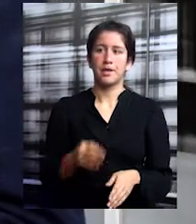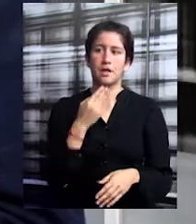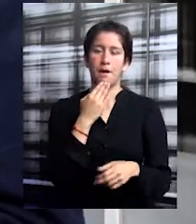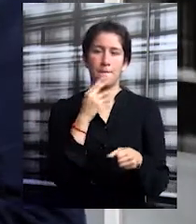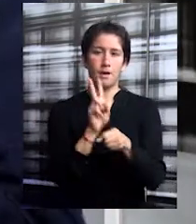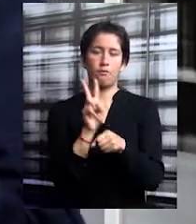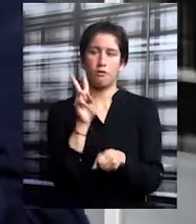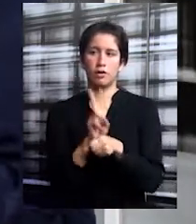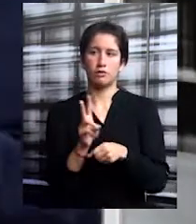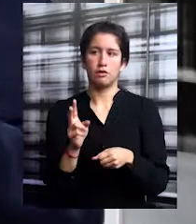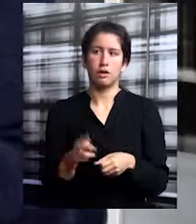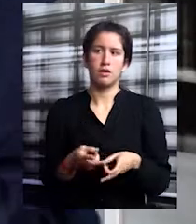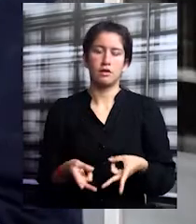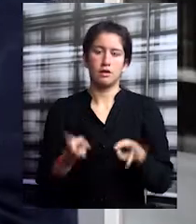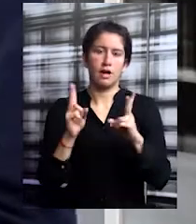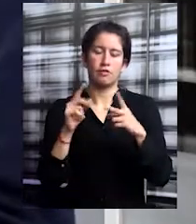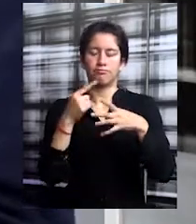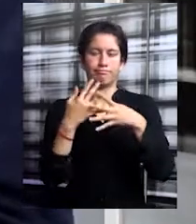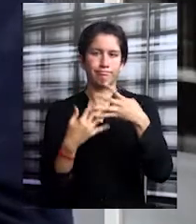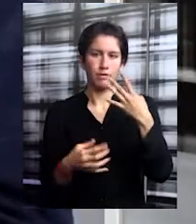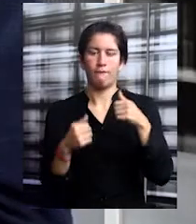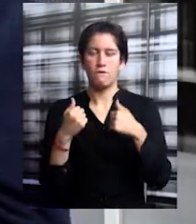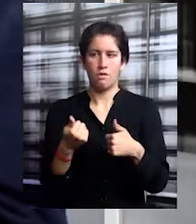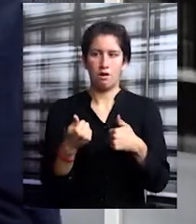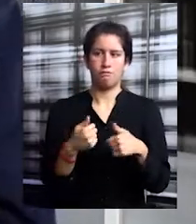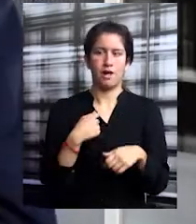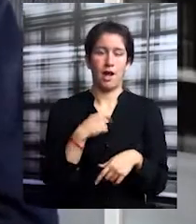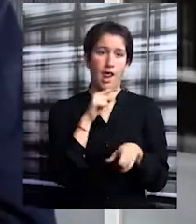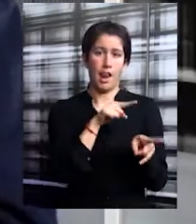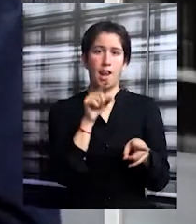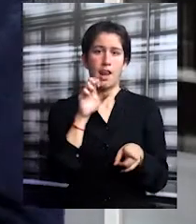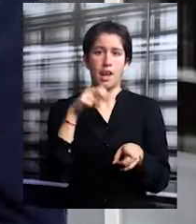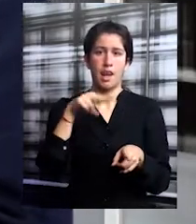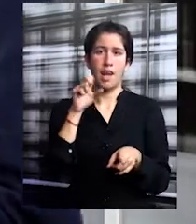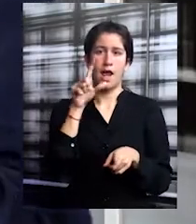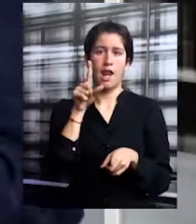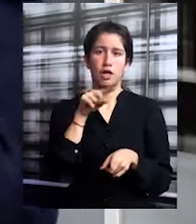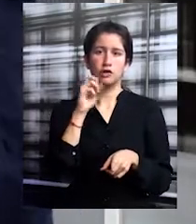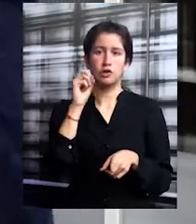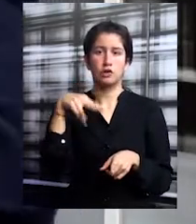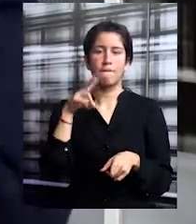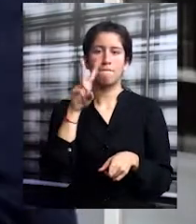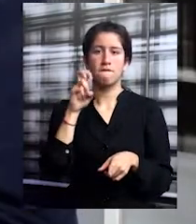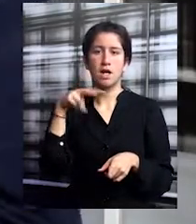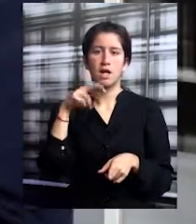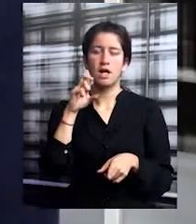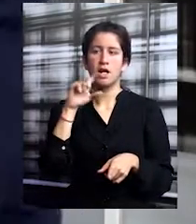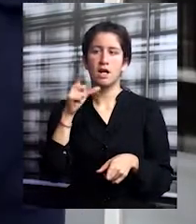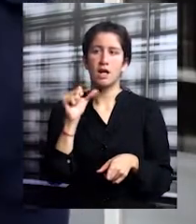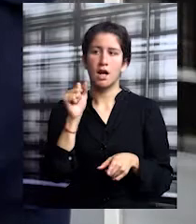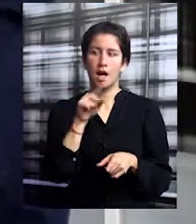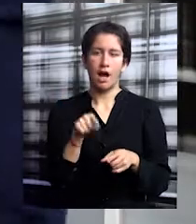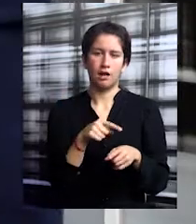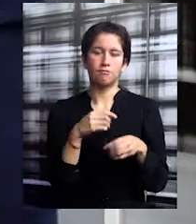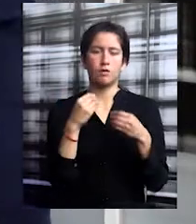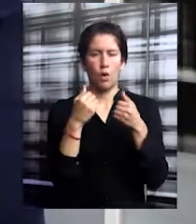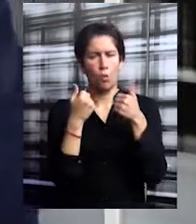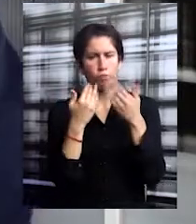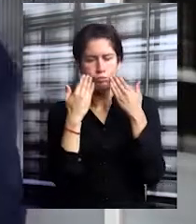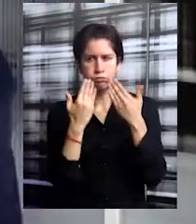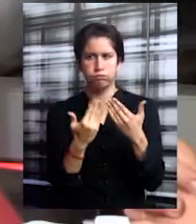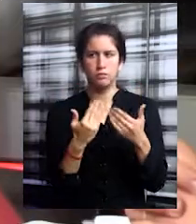Socialista, profesor de Derecho Constitucional. Bueno, me refiero a Nelson Venegas, alcalde de la comuna de Calle Larga. ¿Cómo está, alcalde? Un gusto tenerlo